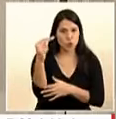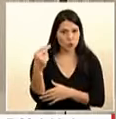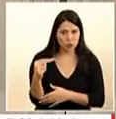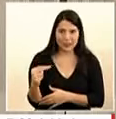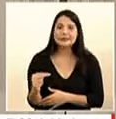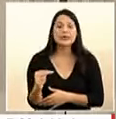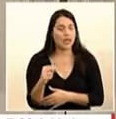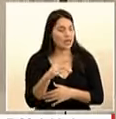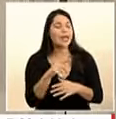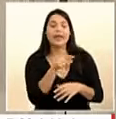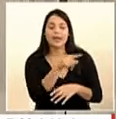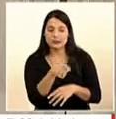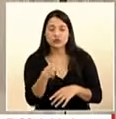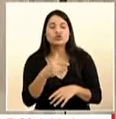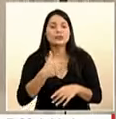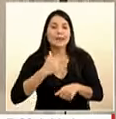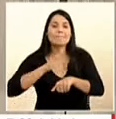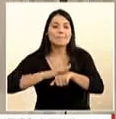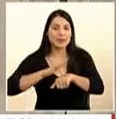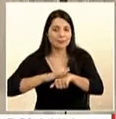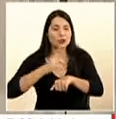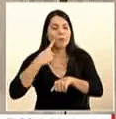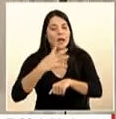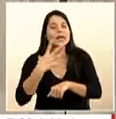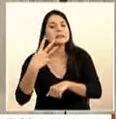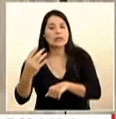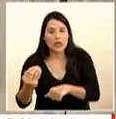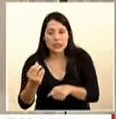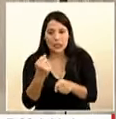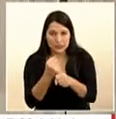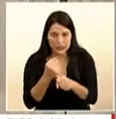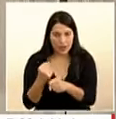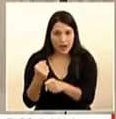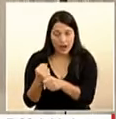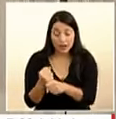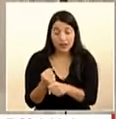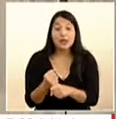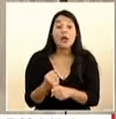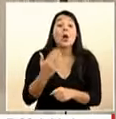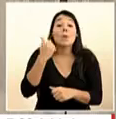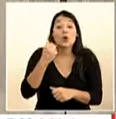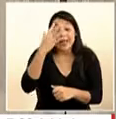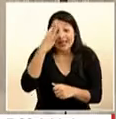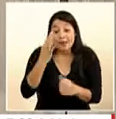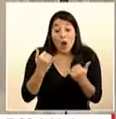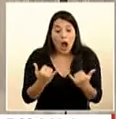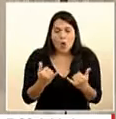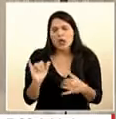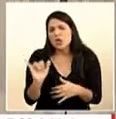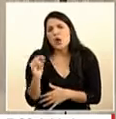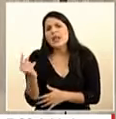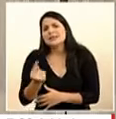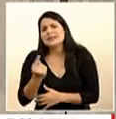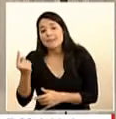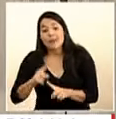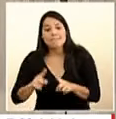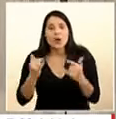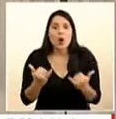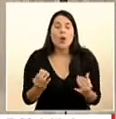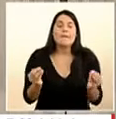parte de las excepciones porque porque creemos que hoy como siempre pero hoy en un momento emergencia más que nunca la